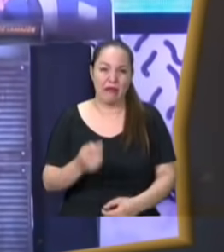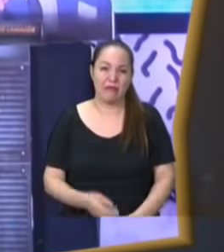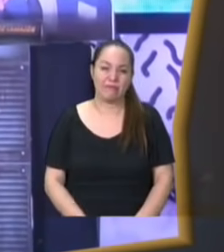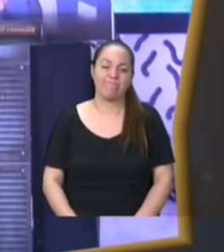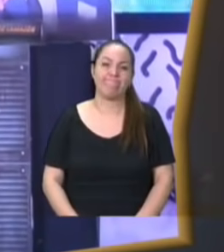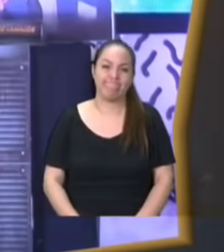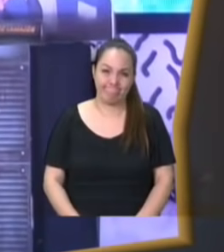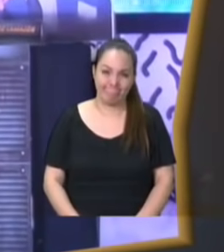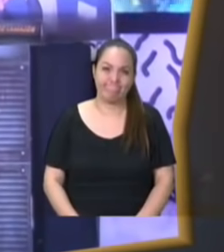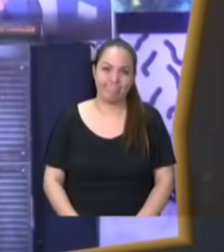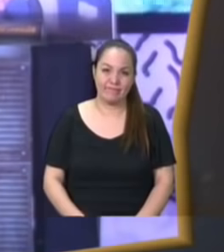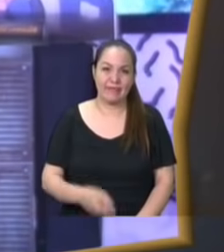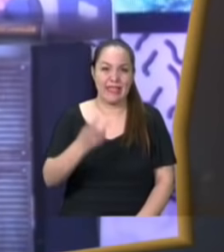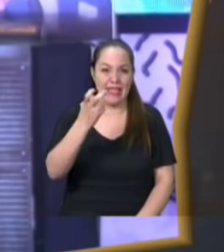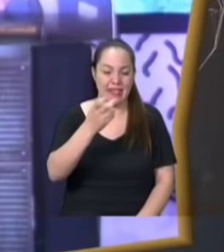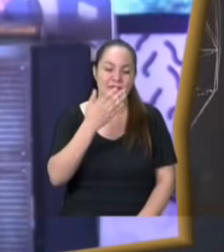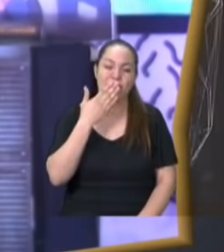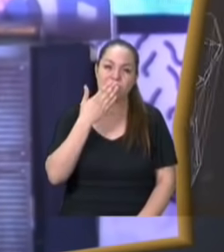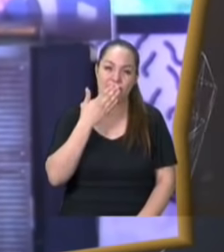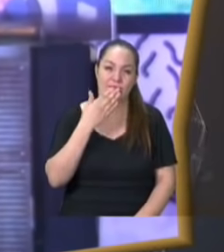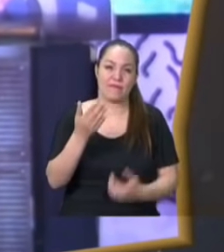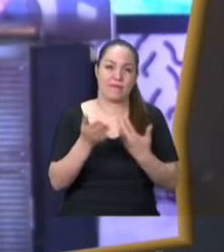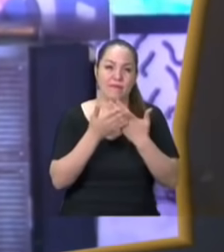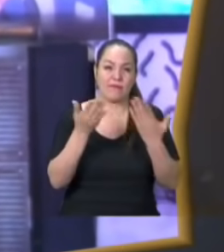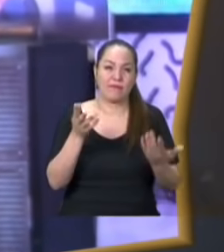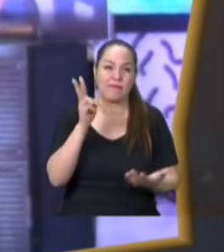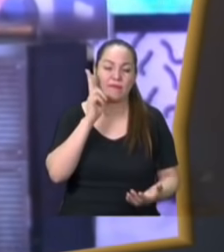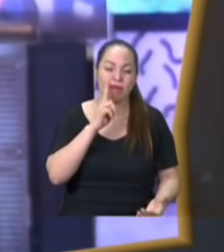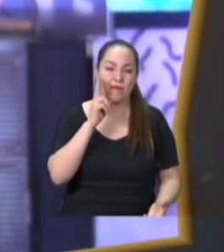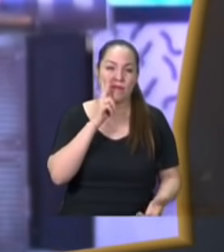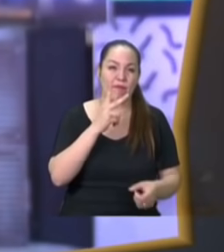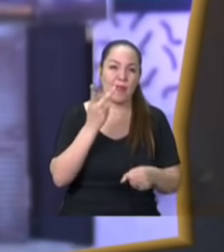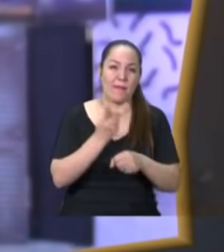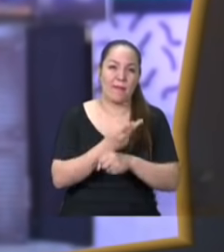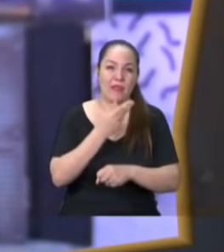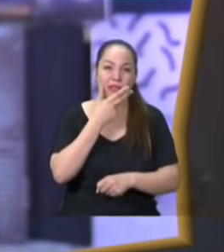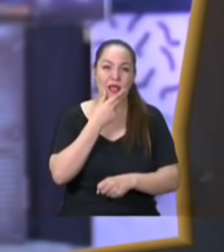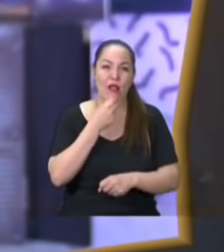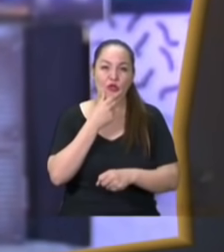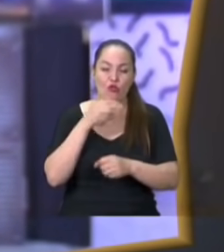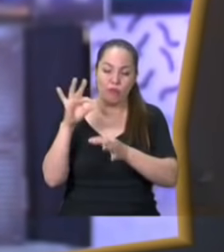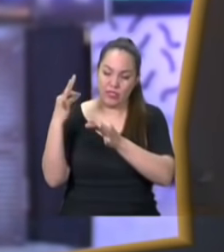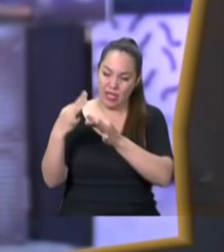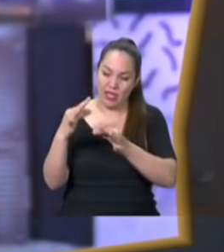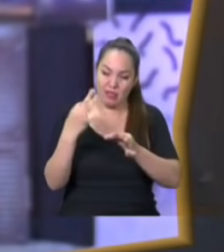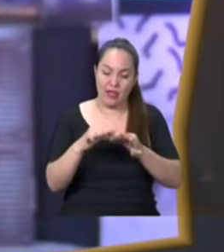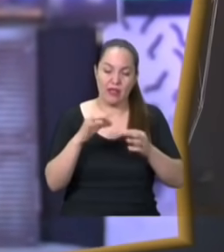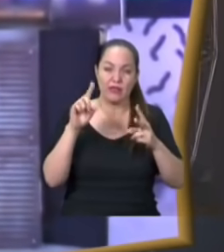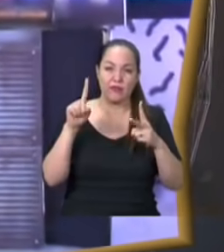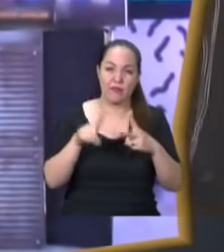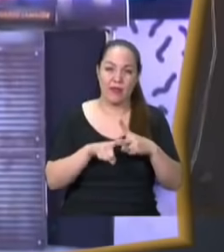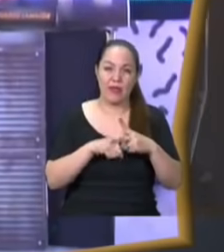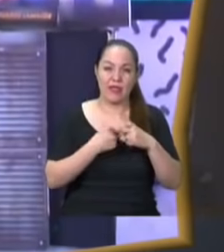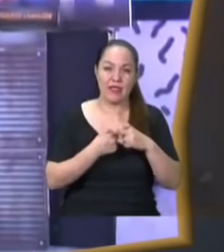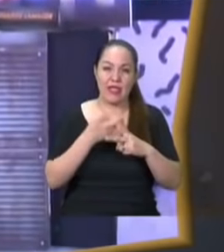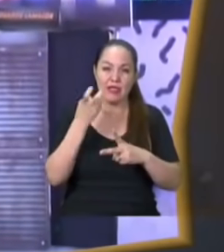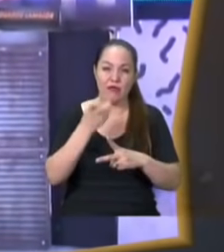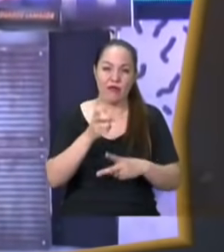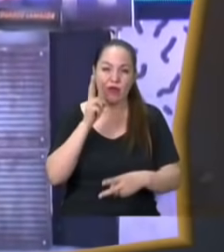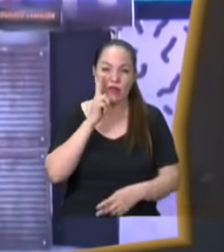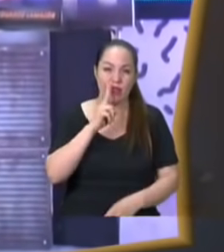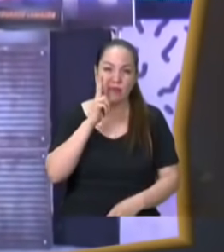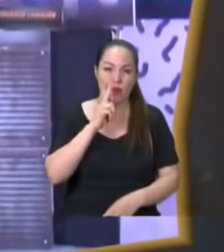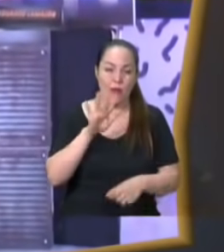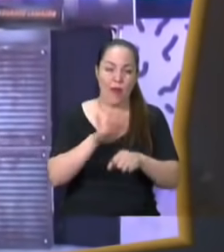Así es correcto, pero bueno, vamos a ver qué es lo que sucede. Por lo pronto ya están listos los hombres para iniciar, o menos bien continuar con esta prueba.